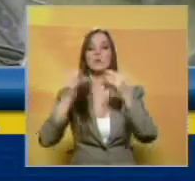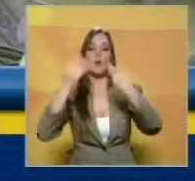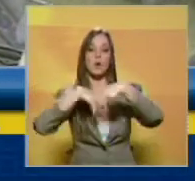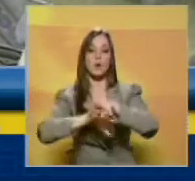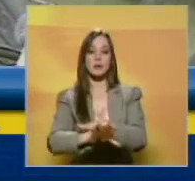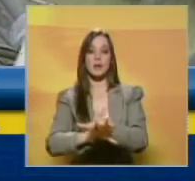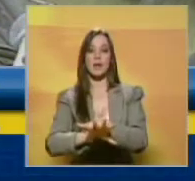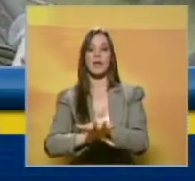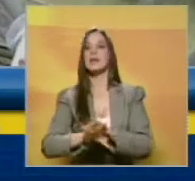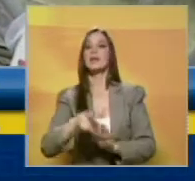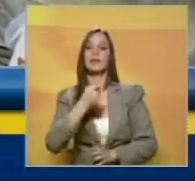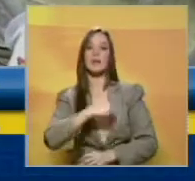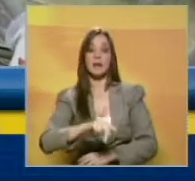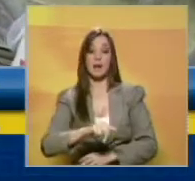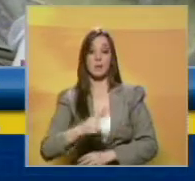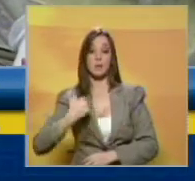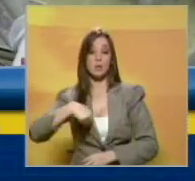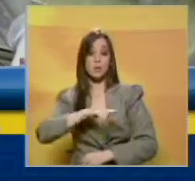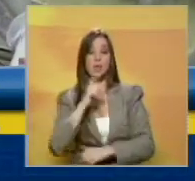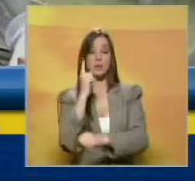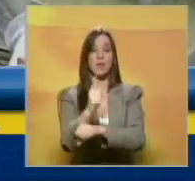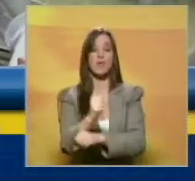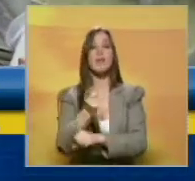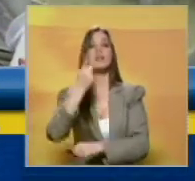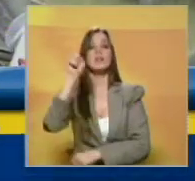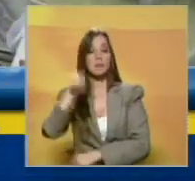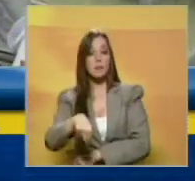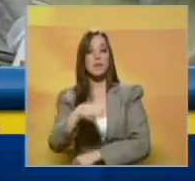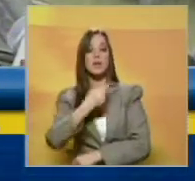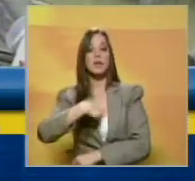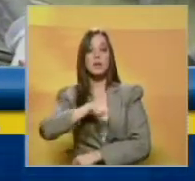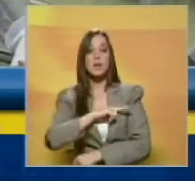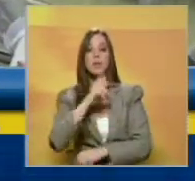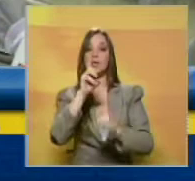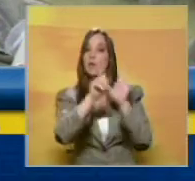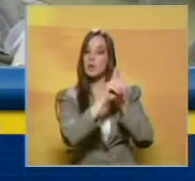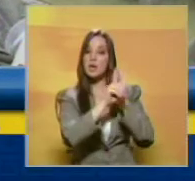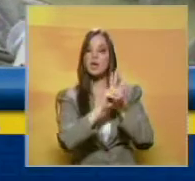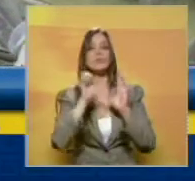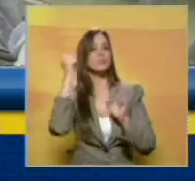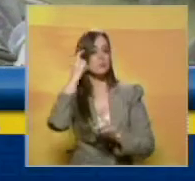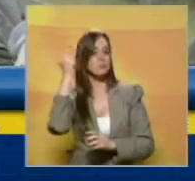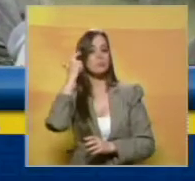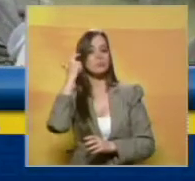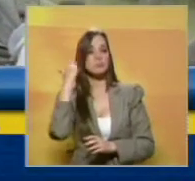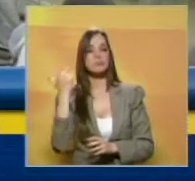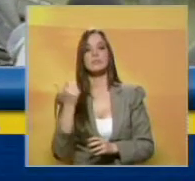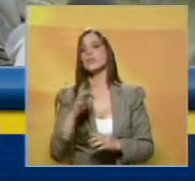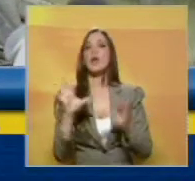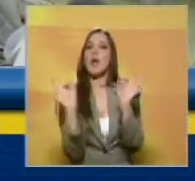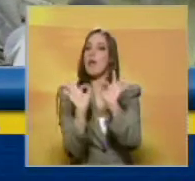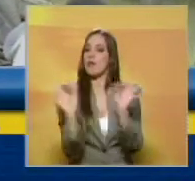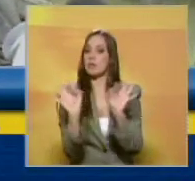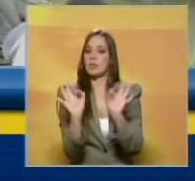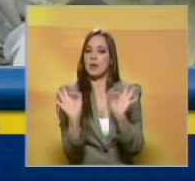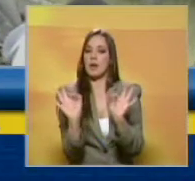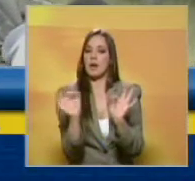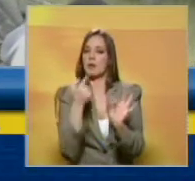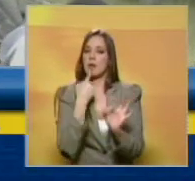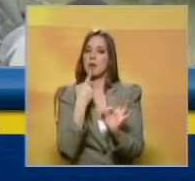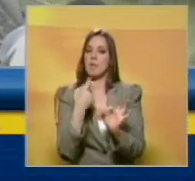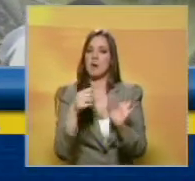Armada. Tenemos nuestros deberes y nuestros derechos constitucionales bien claros y bueno, nadie nos va a sacar de la